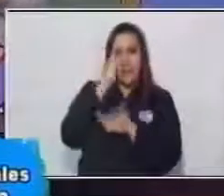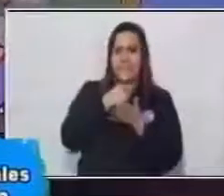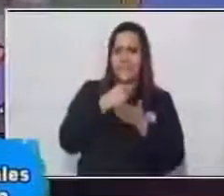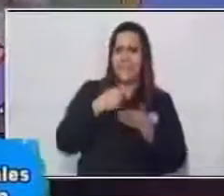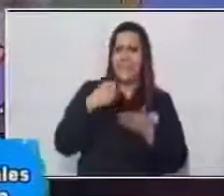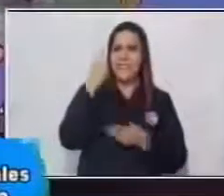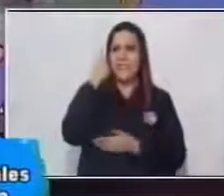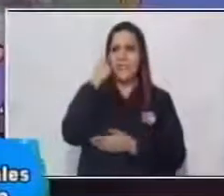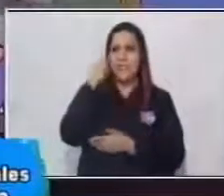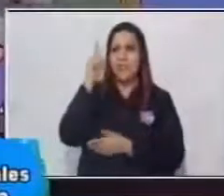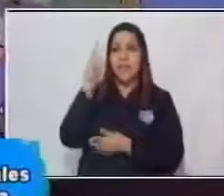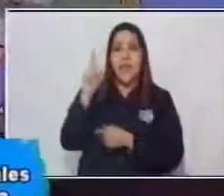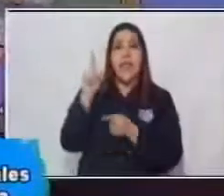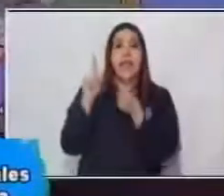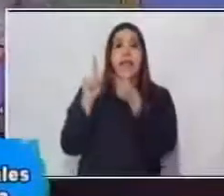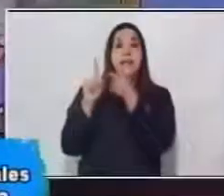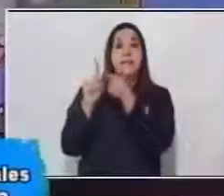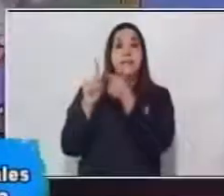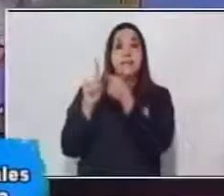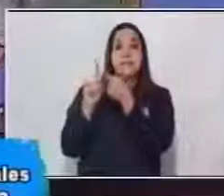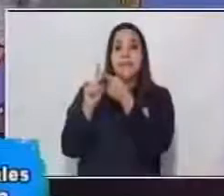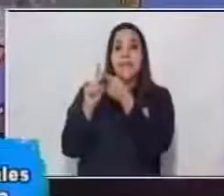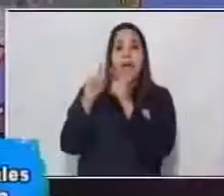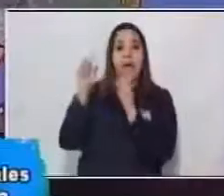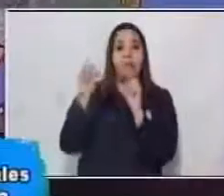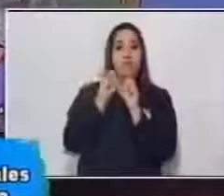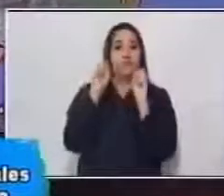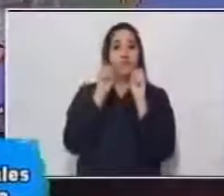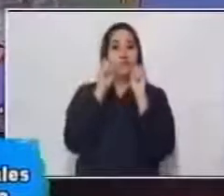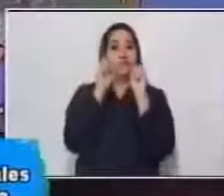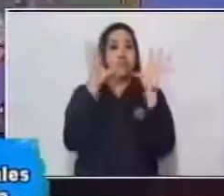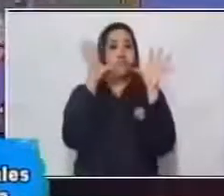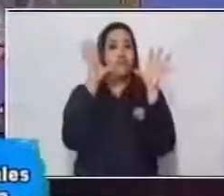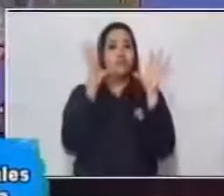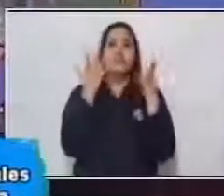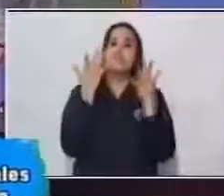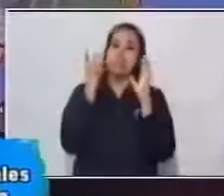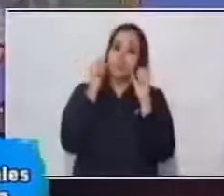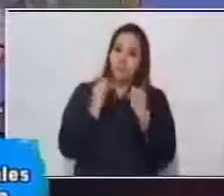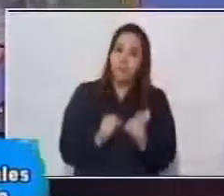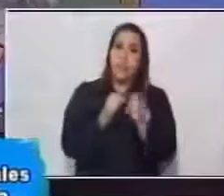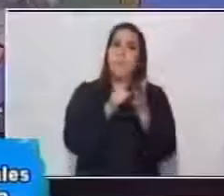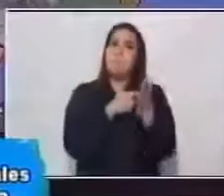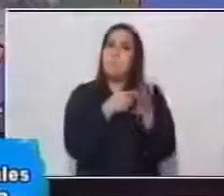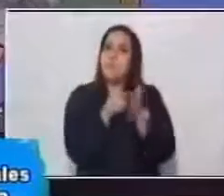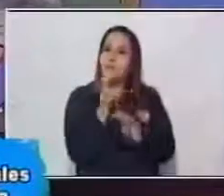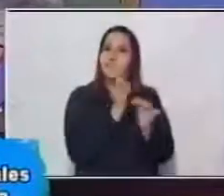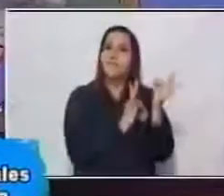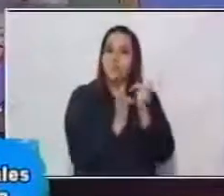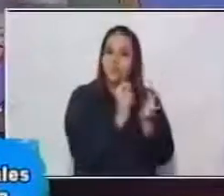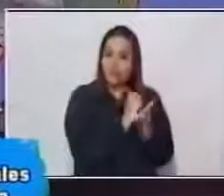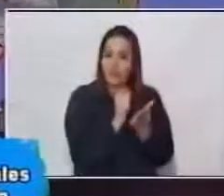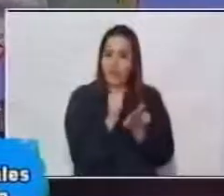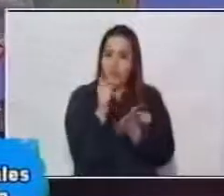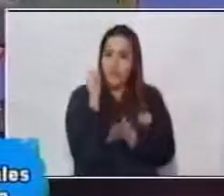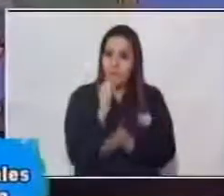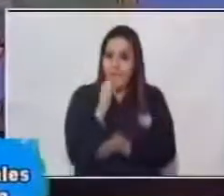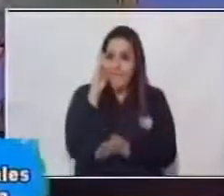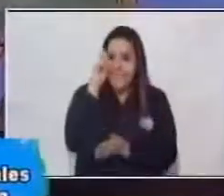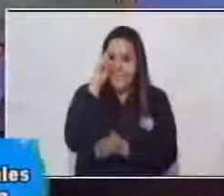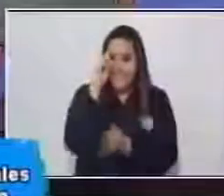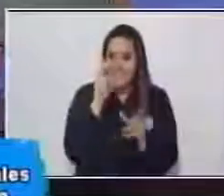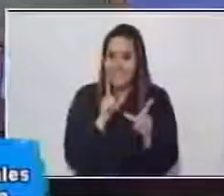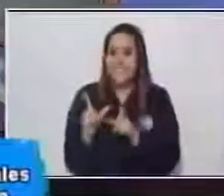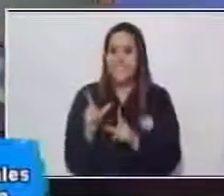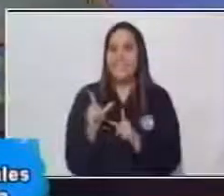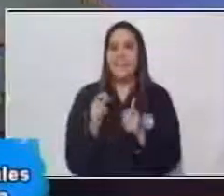Bueno, recuerden que este es nuestro dedo mágico. Puede ser como un pincel o puede ser como un lápiz. ¿De acuerdo? ¿Están listos? Muy